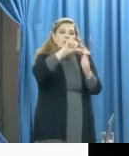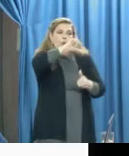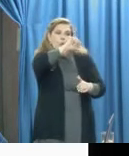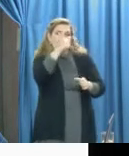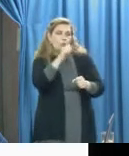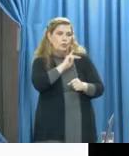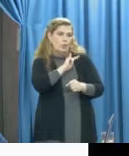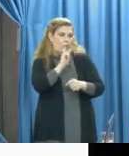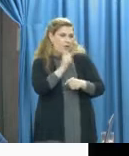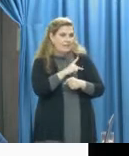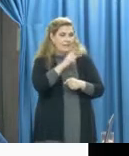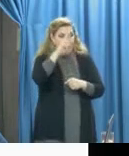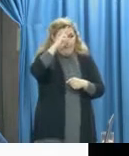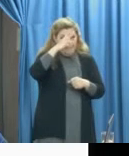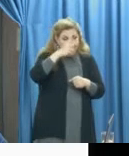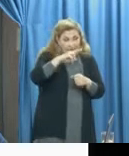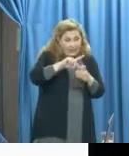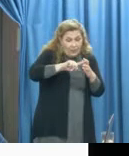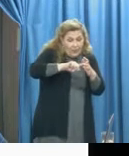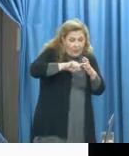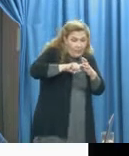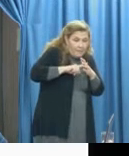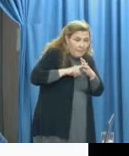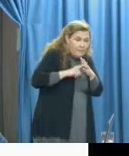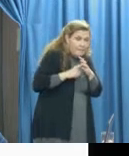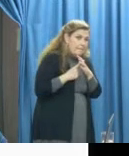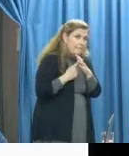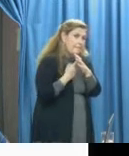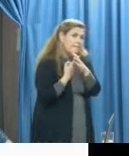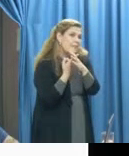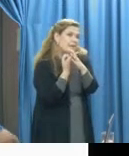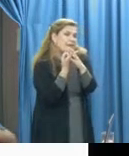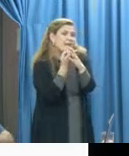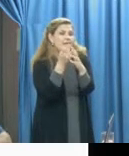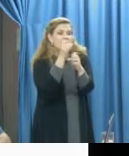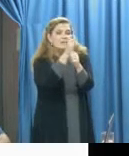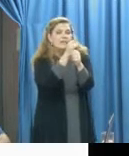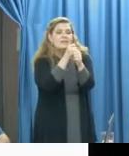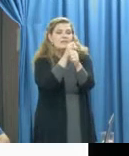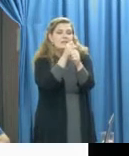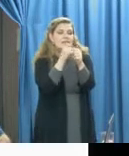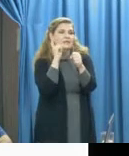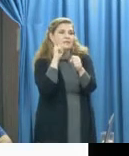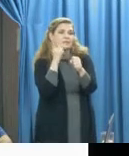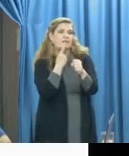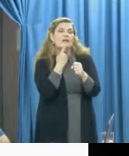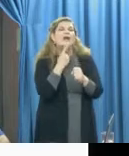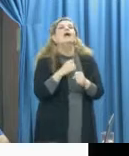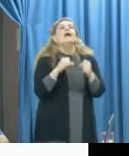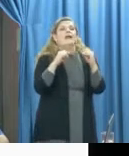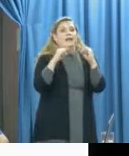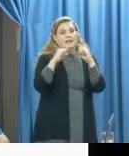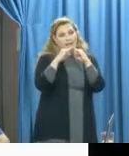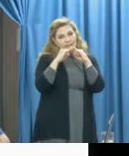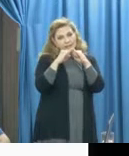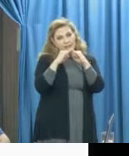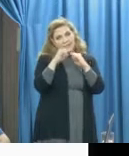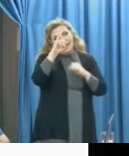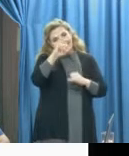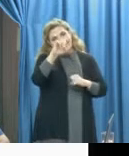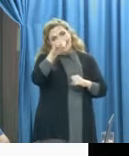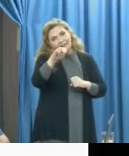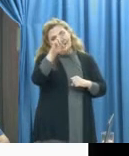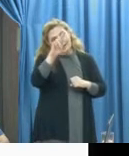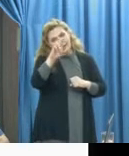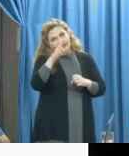países. En México apenas iniciamos estudios en sordera en el Instituto Nacional de Rehabilitación, en